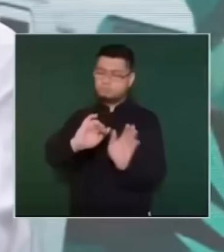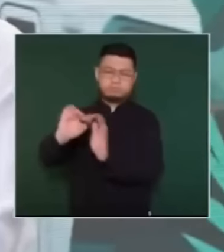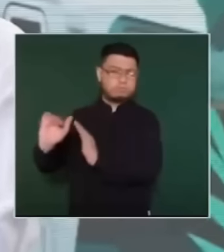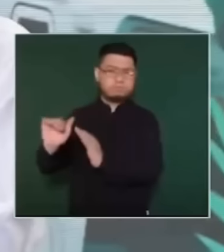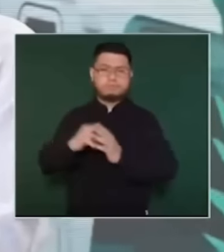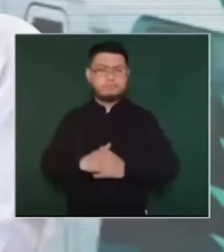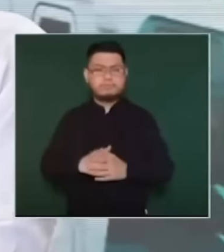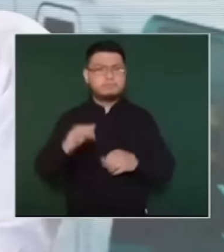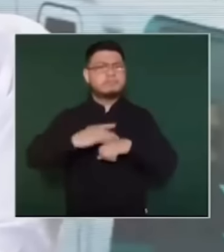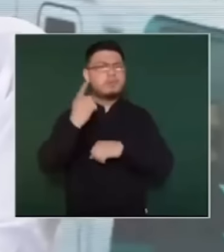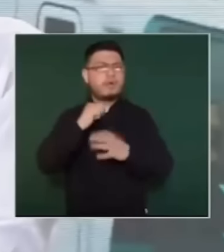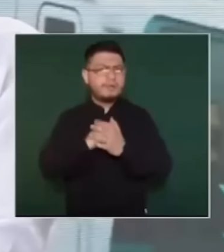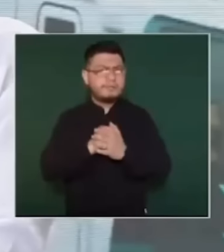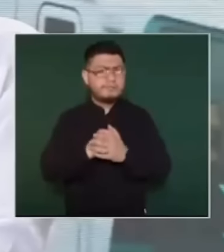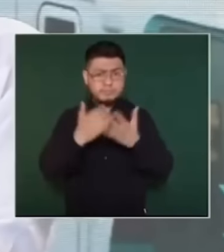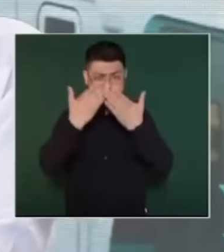quien no tiene la razón